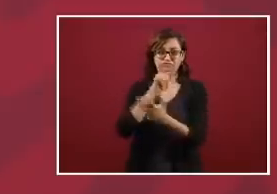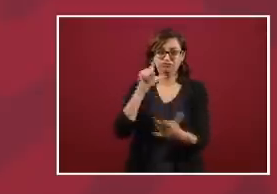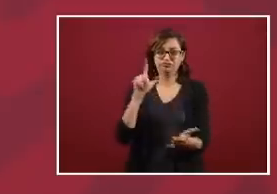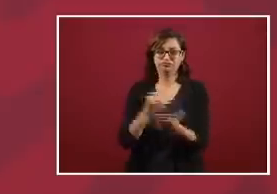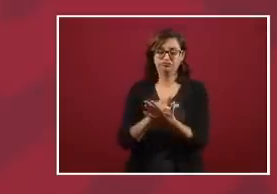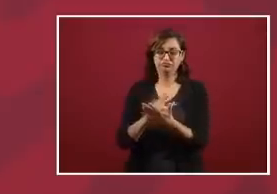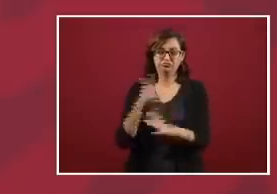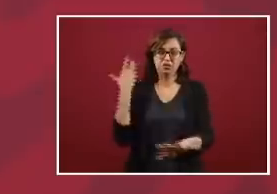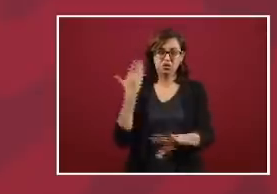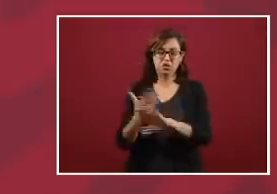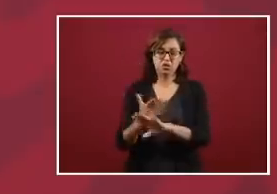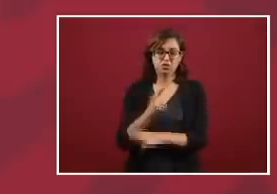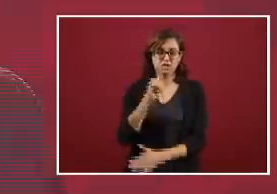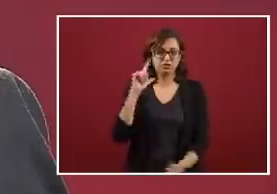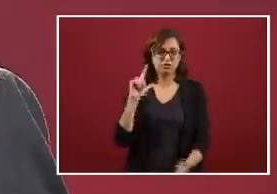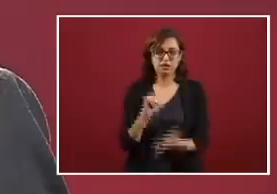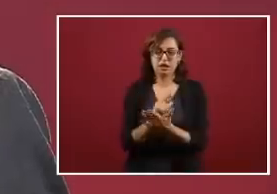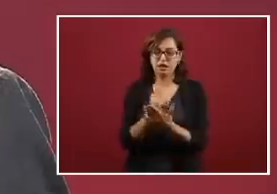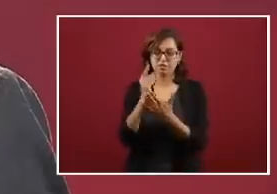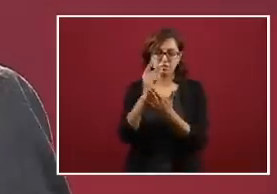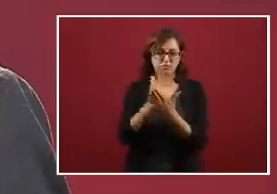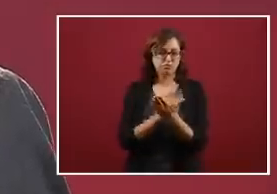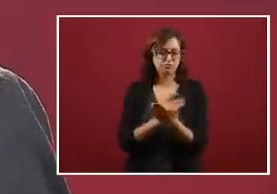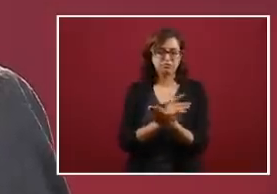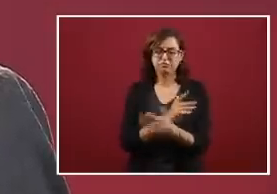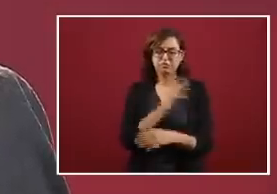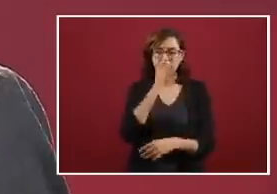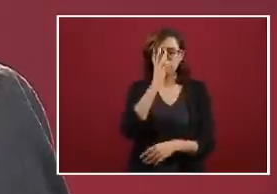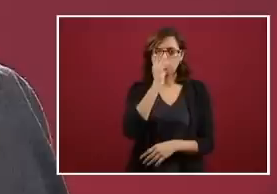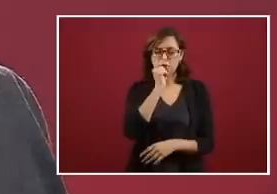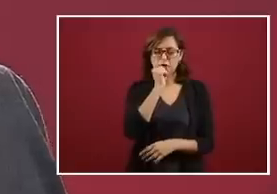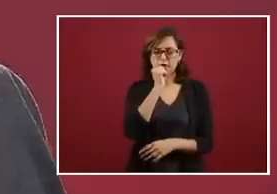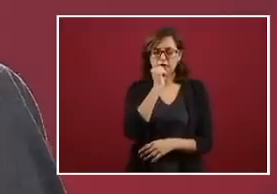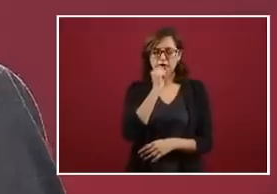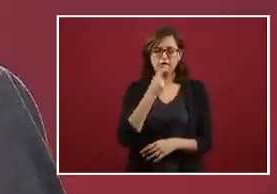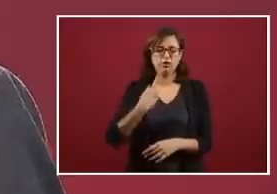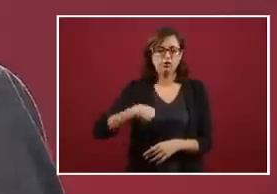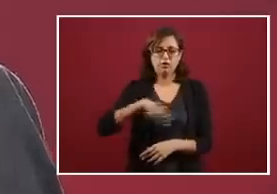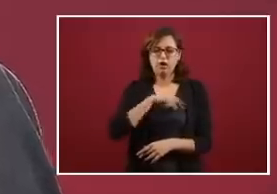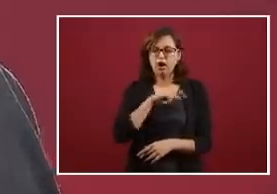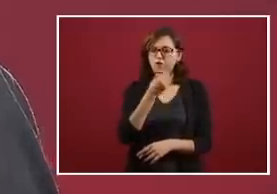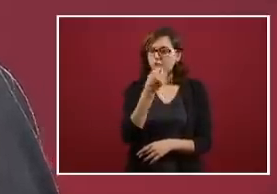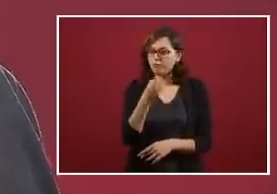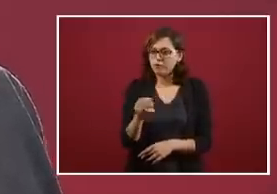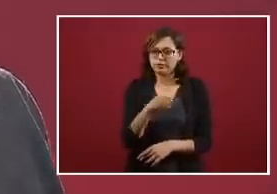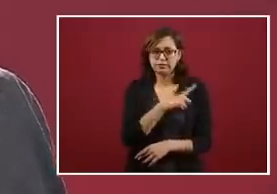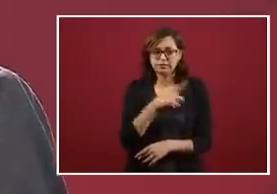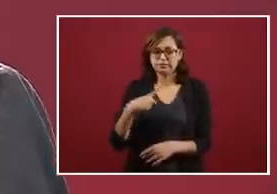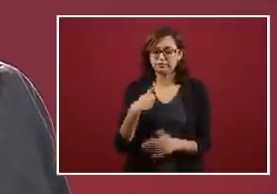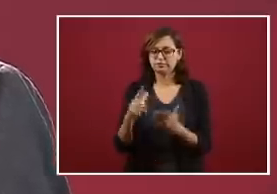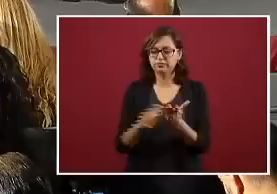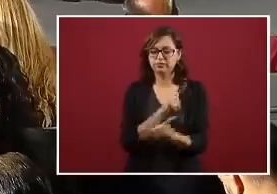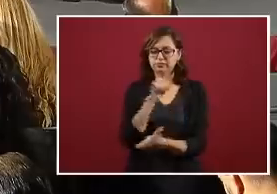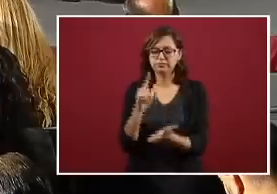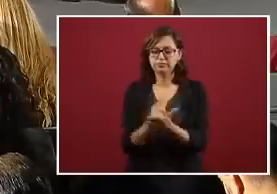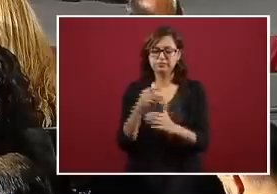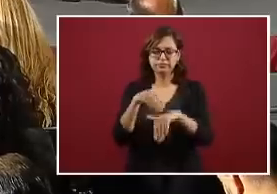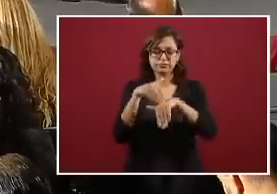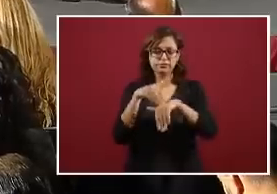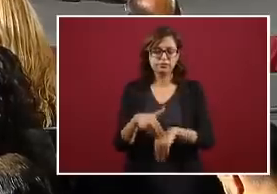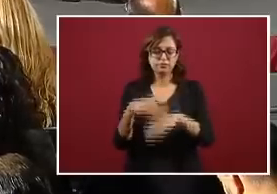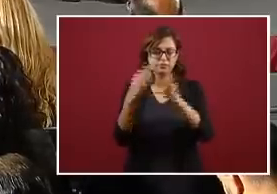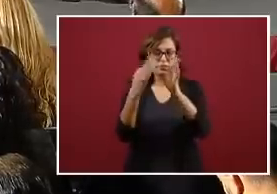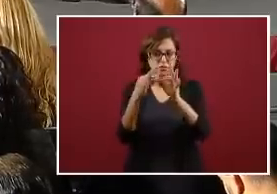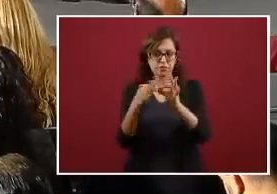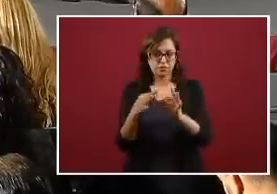las leyes, del marco jurídico. Estamos obligados a cumplir con la ley. Sin